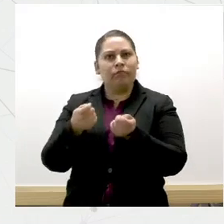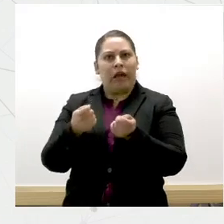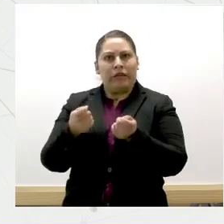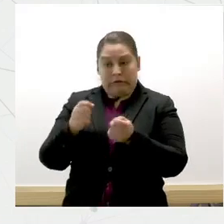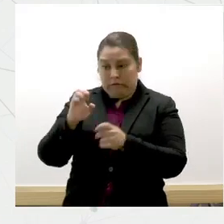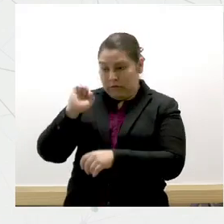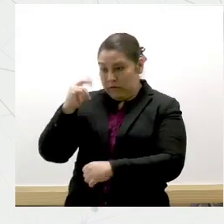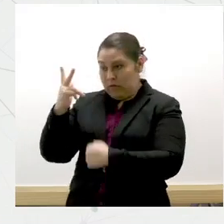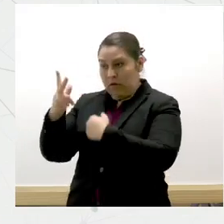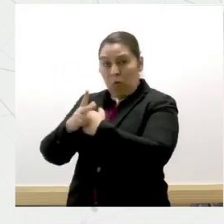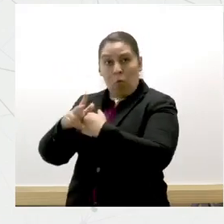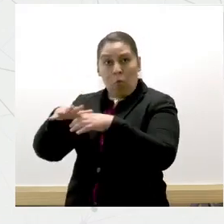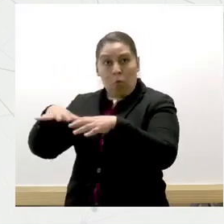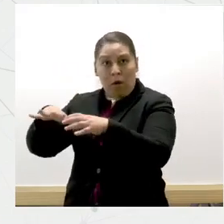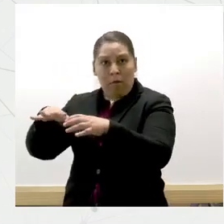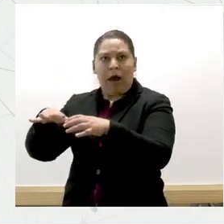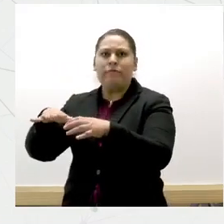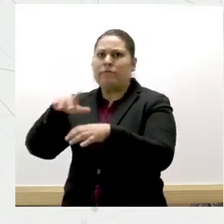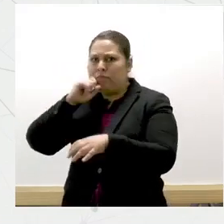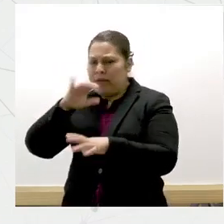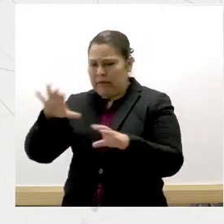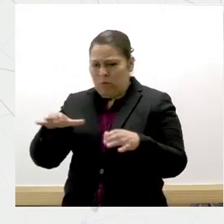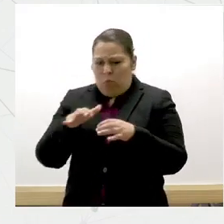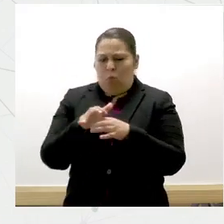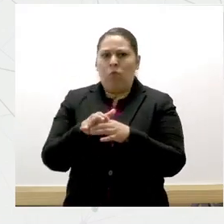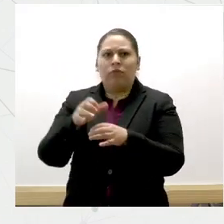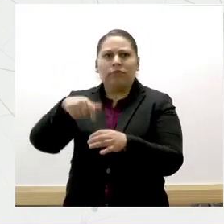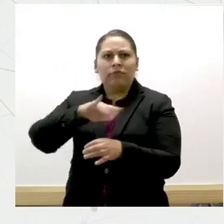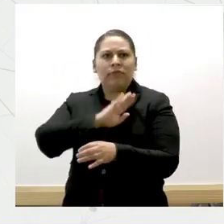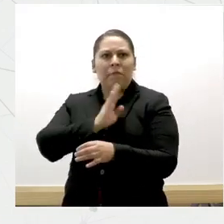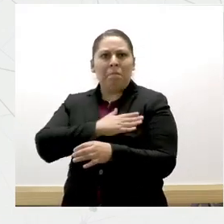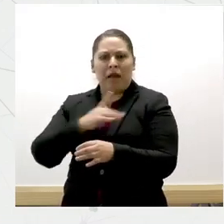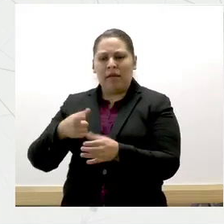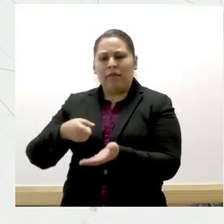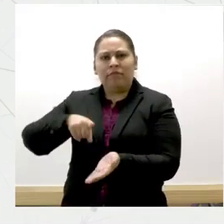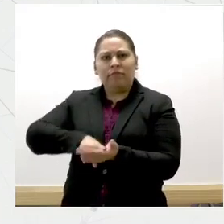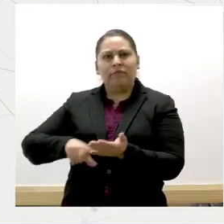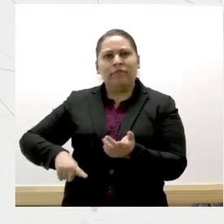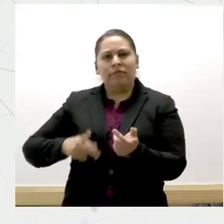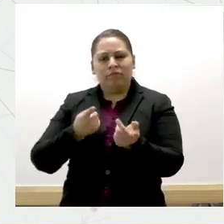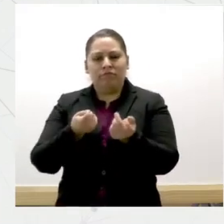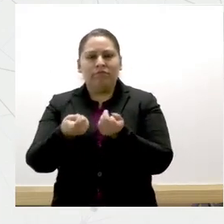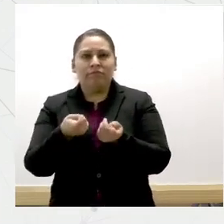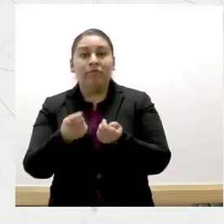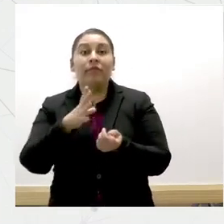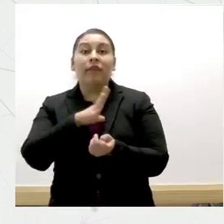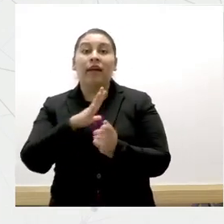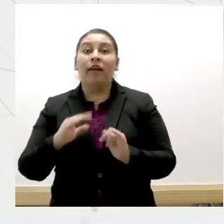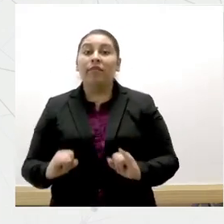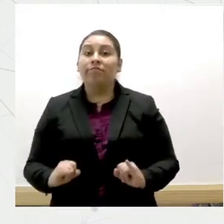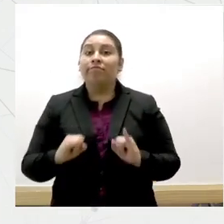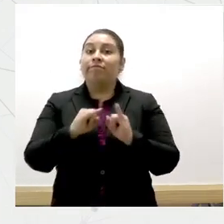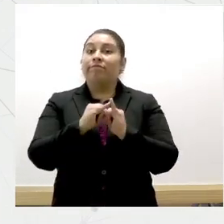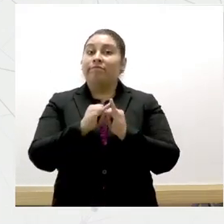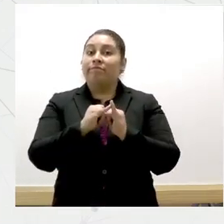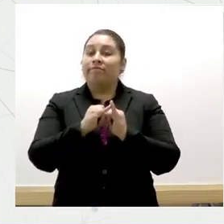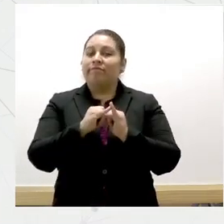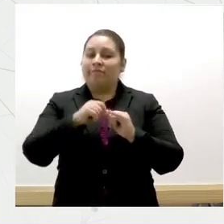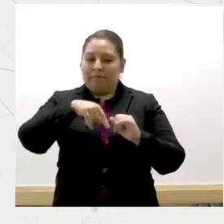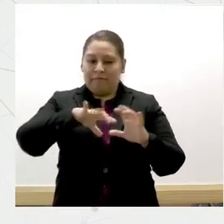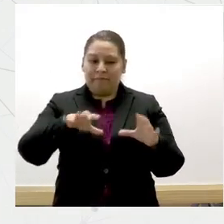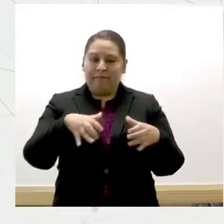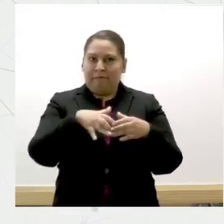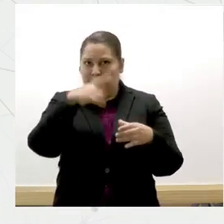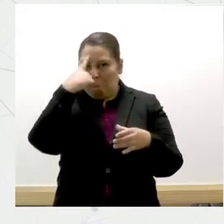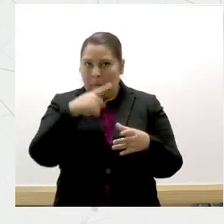y a nivel micro, a nivel de España, ¿no? Mediante la creación de una agencia que específicamente tendrá las competencias en el